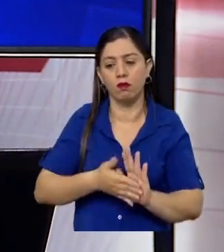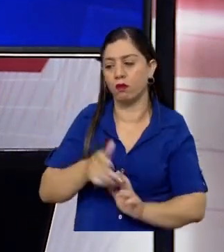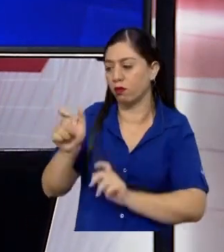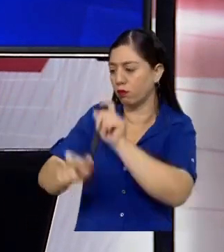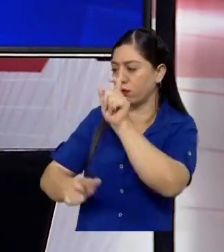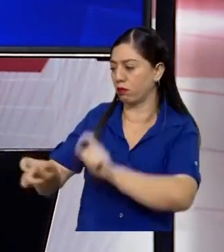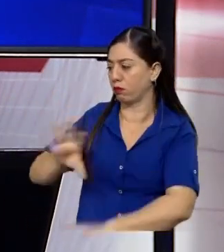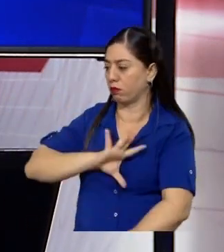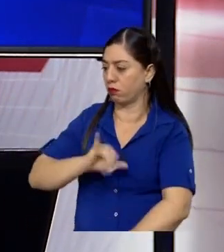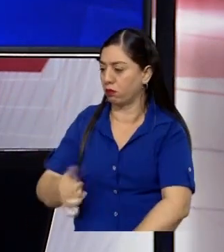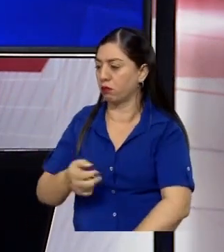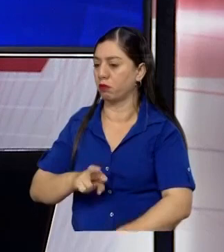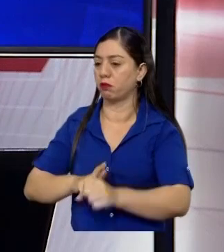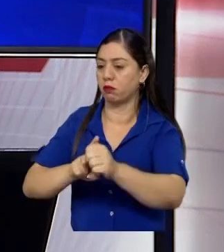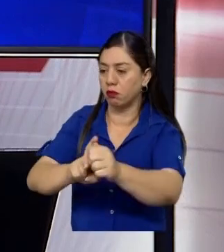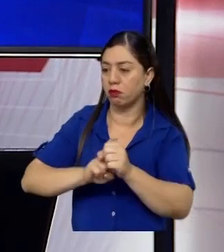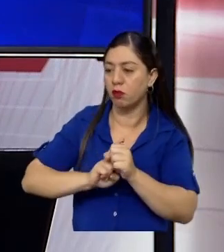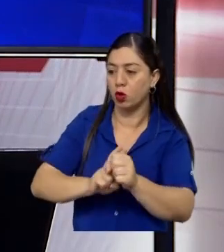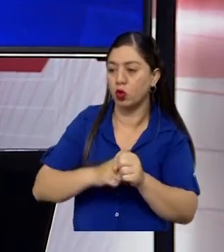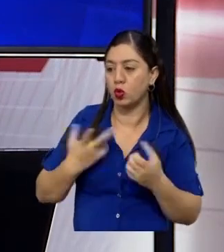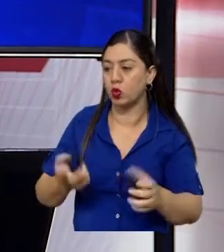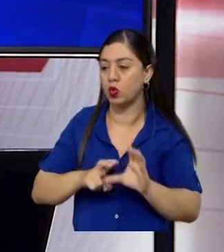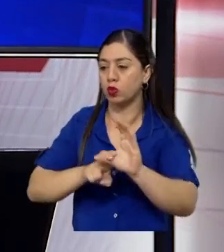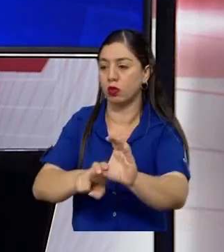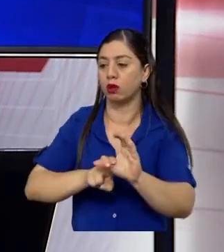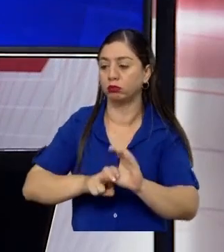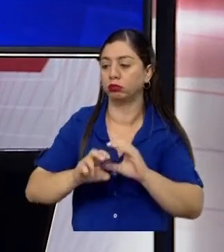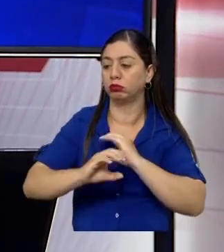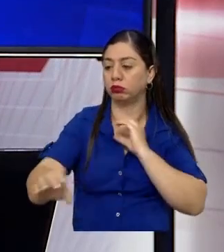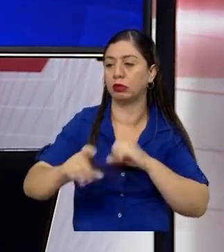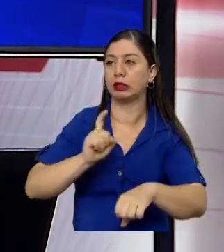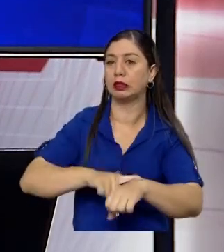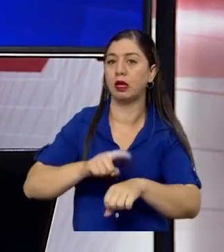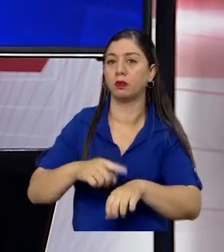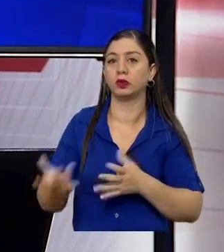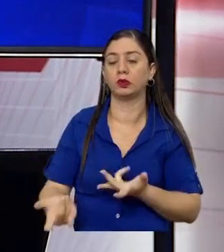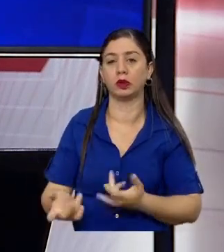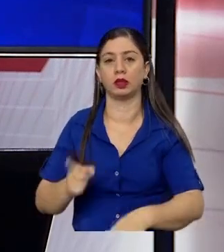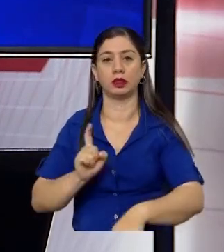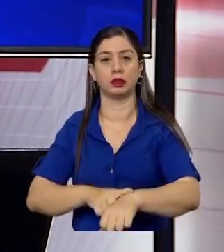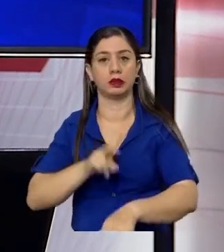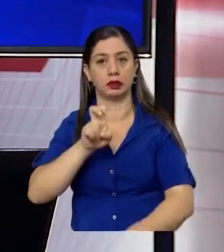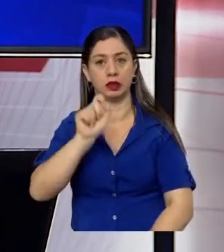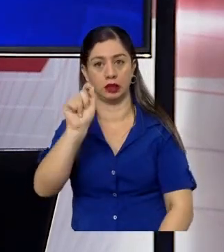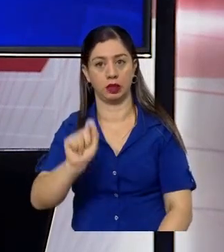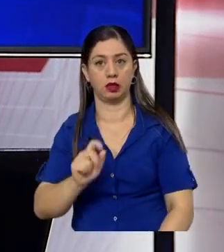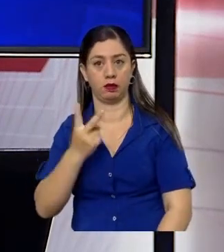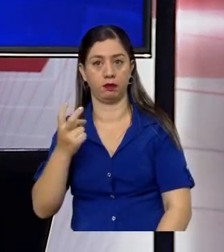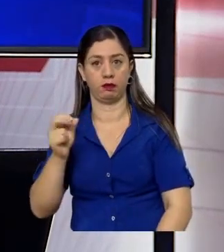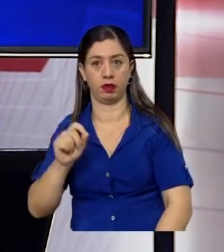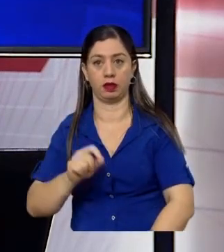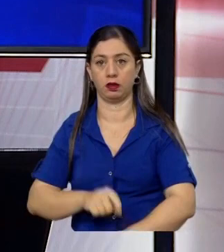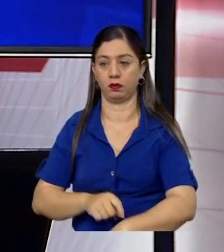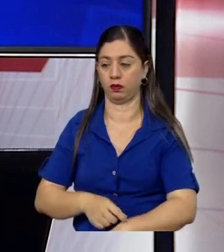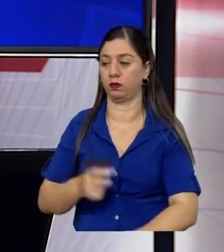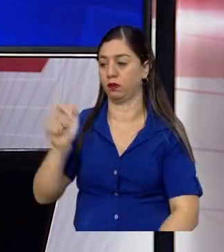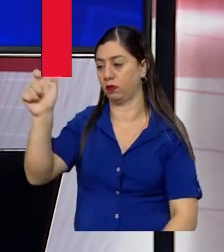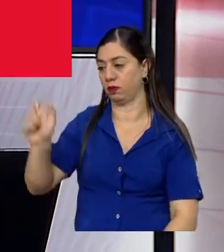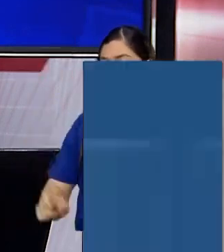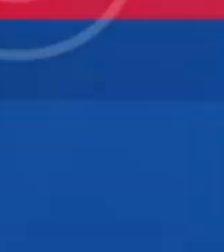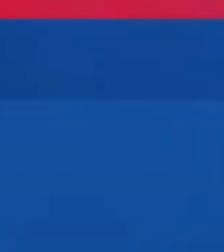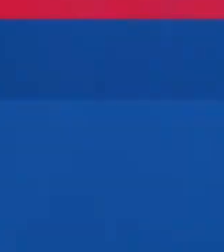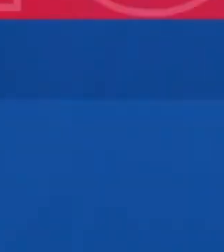caleños con el sistema, las rutas, frecuencias y tiempos de espera. Por eso a las 7:20 de la mañana nos conectamos con Alejandro